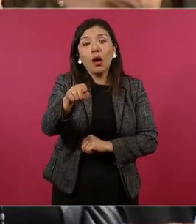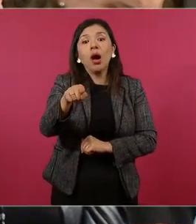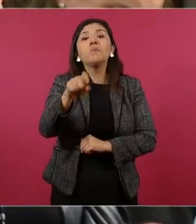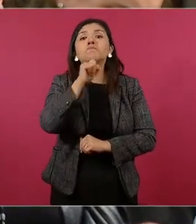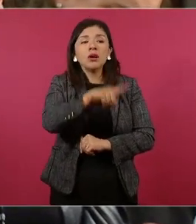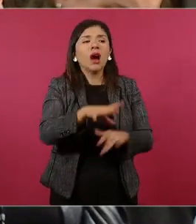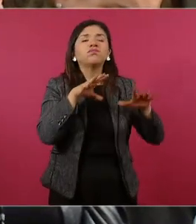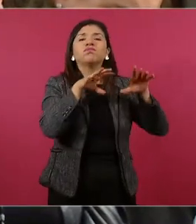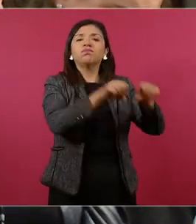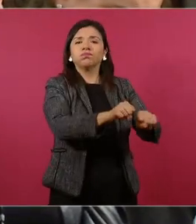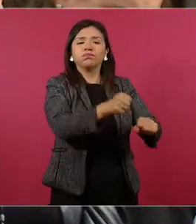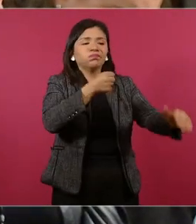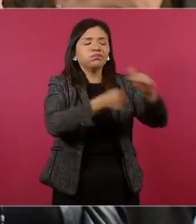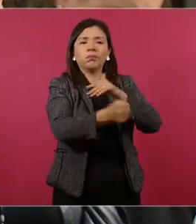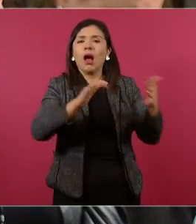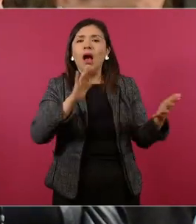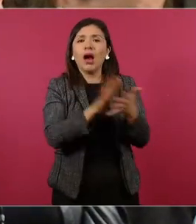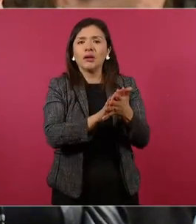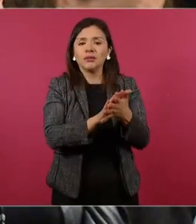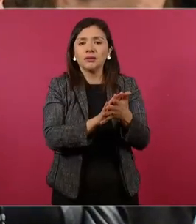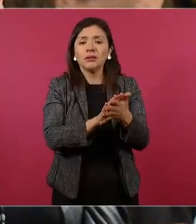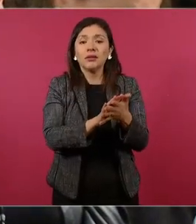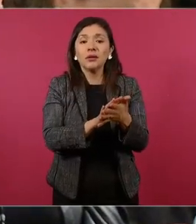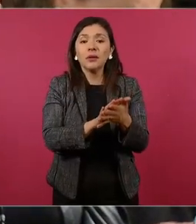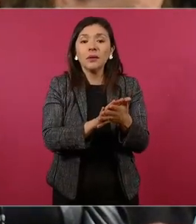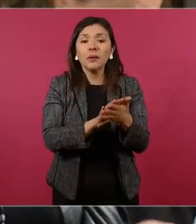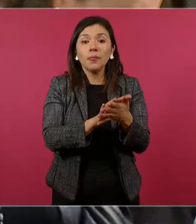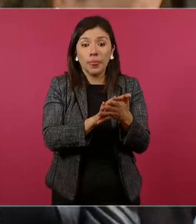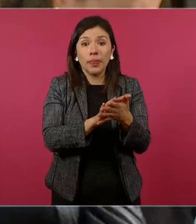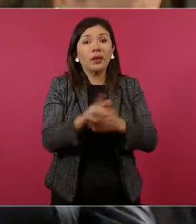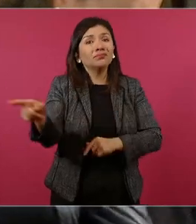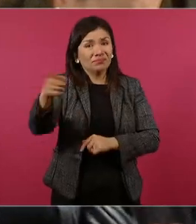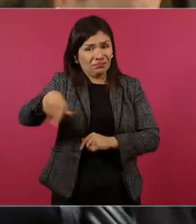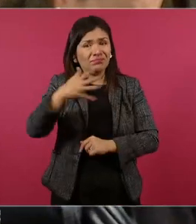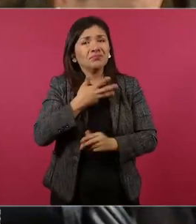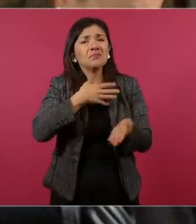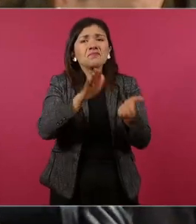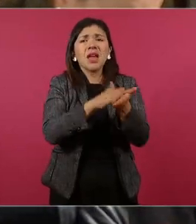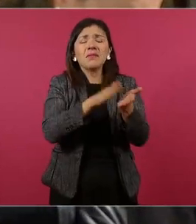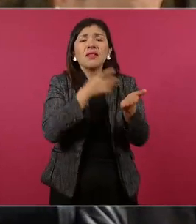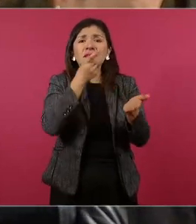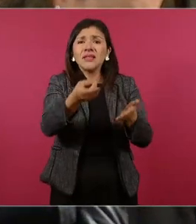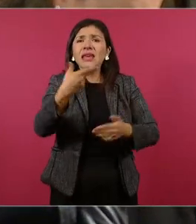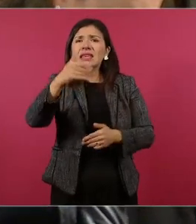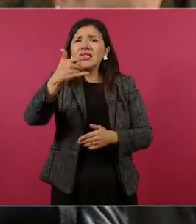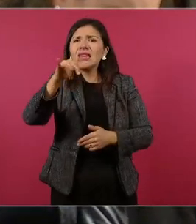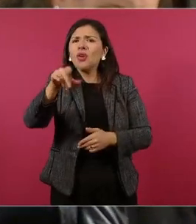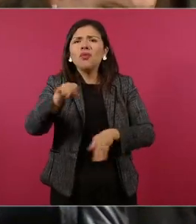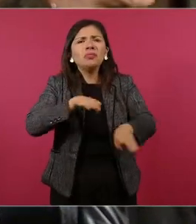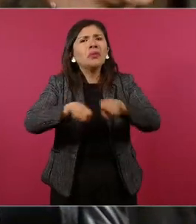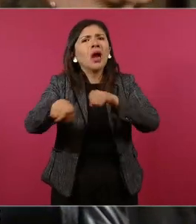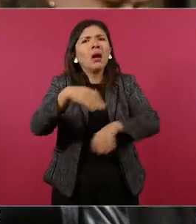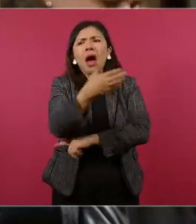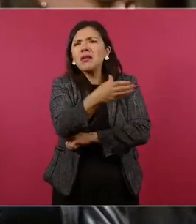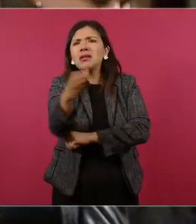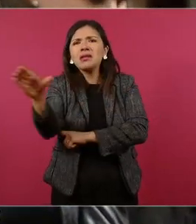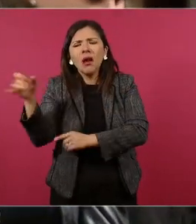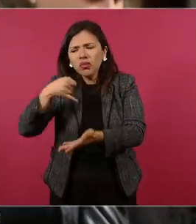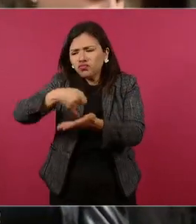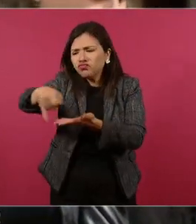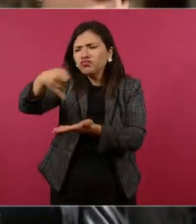detienen lo encarcelan Ellos tienen documentos es donde dice que ginio estaba en el campo en la